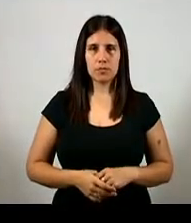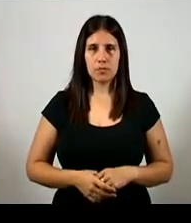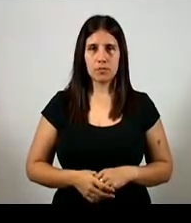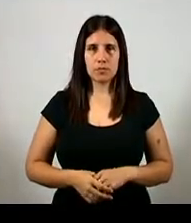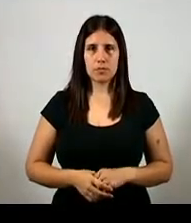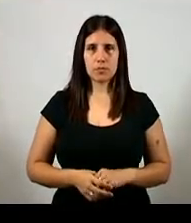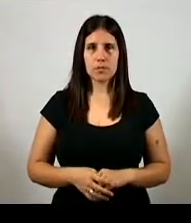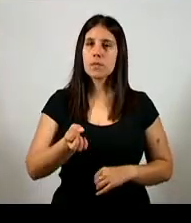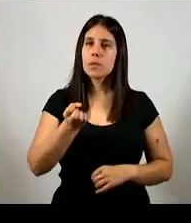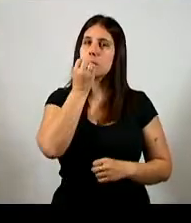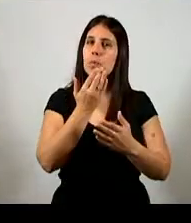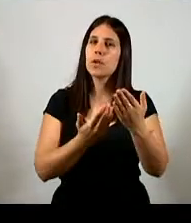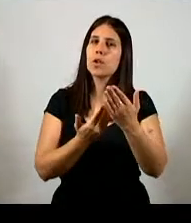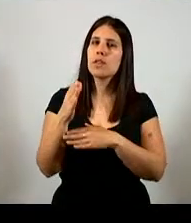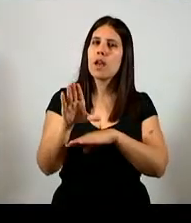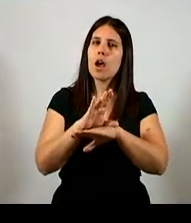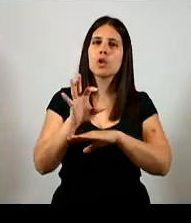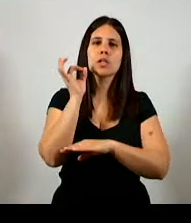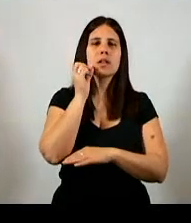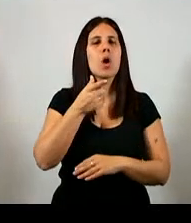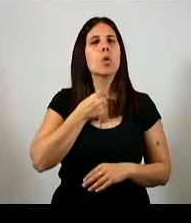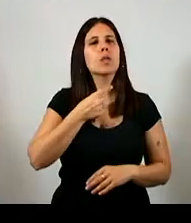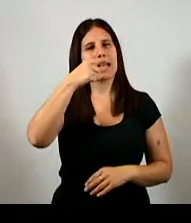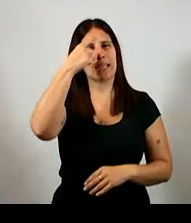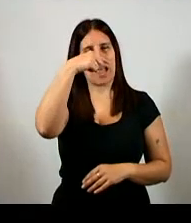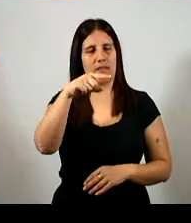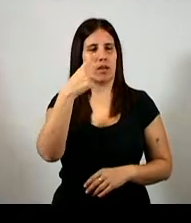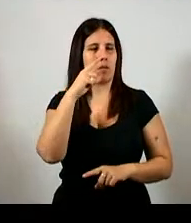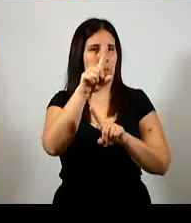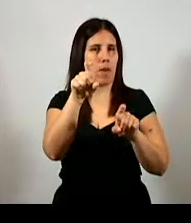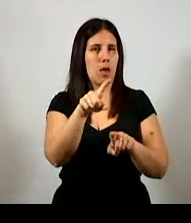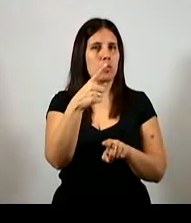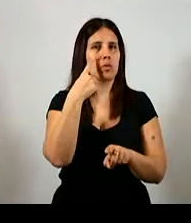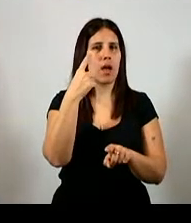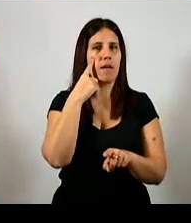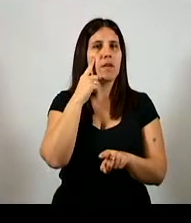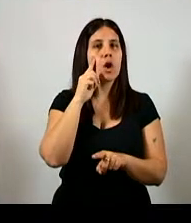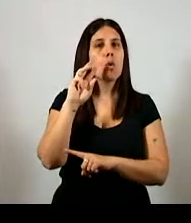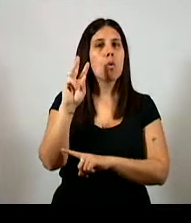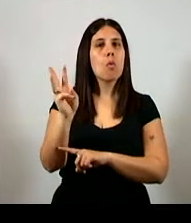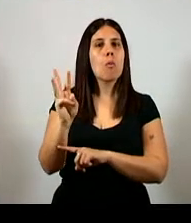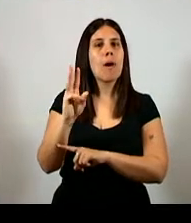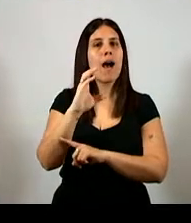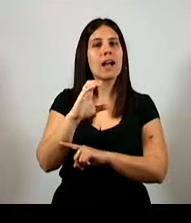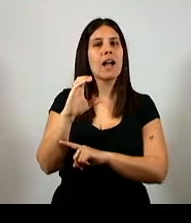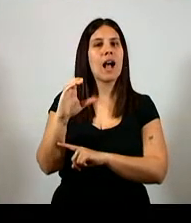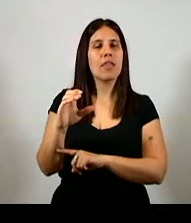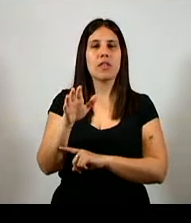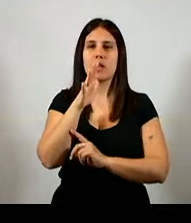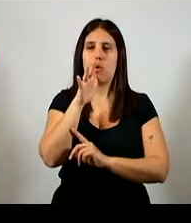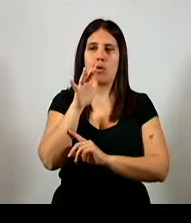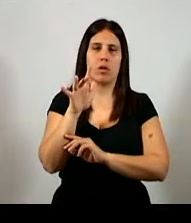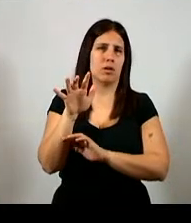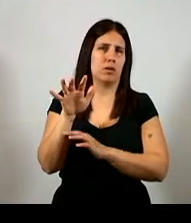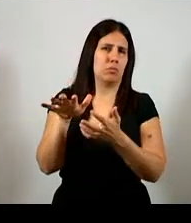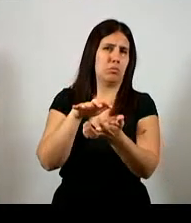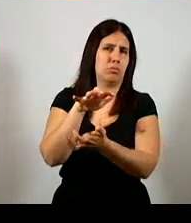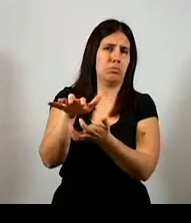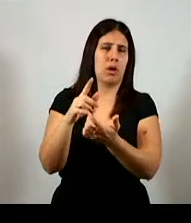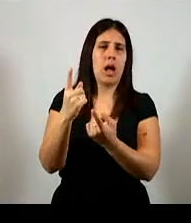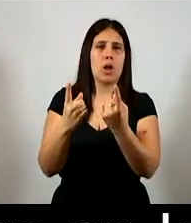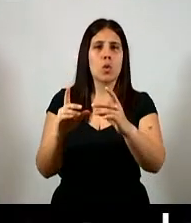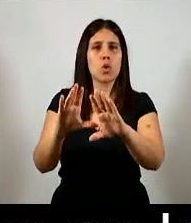Sí, buenos días, consejera. Me gustaría saber qué opina a raíz de lo que ha pasado en el WOMAD de Cáceres, cuando ha habido cierta polémica sobre colectivos que